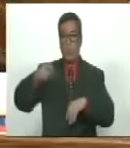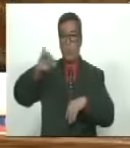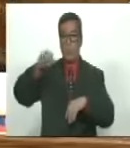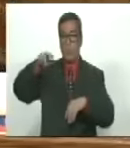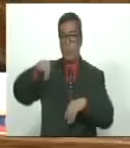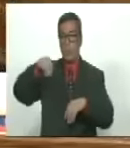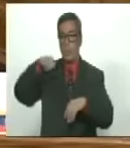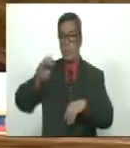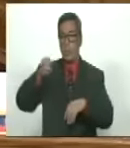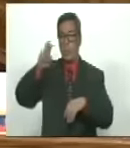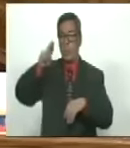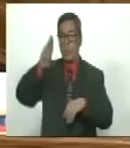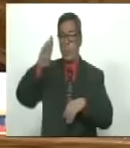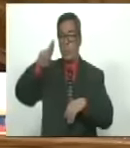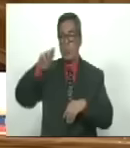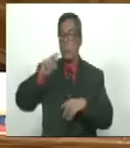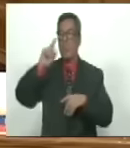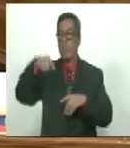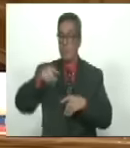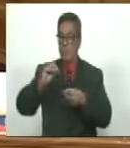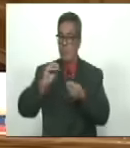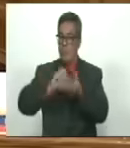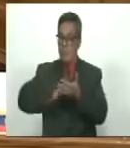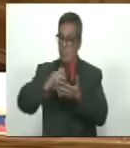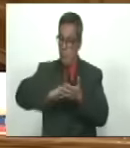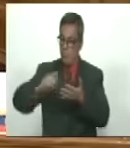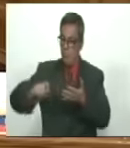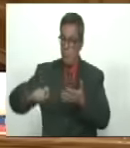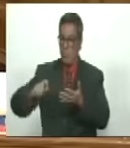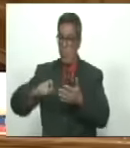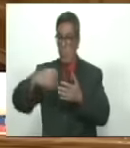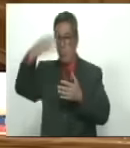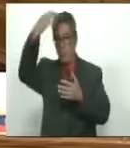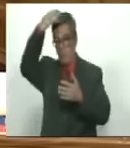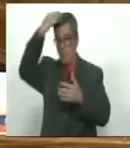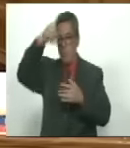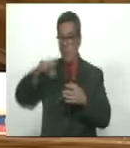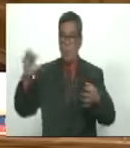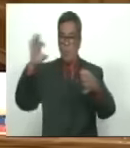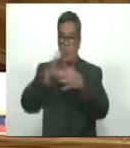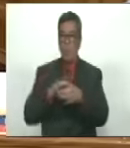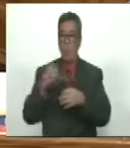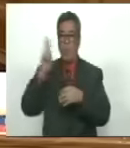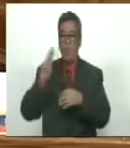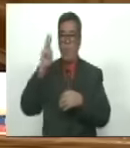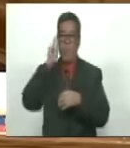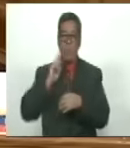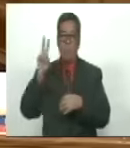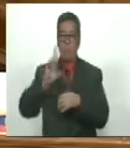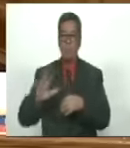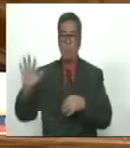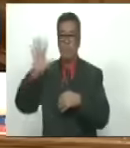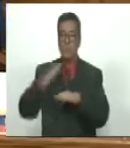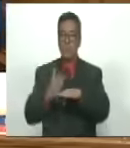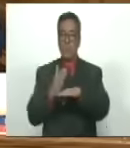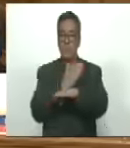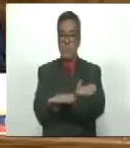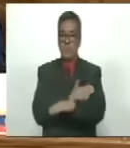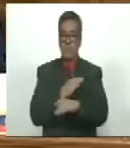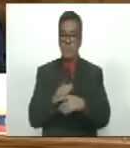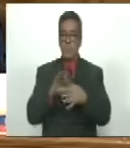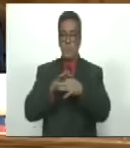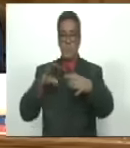así se pactó y así se firmó con el Reino Unido y la República Bolivariana de Venezuela antes de la